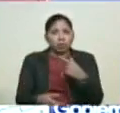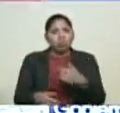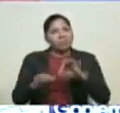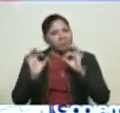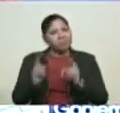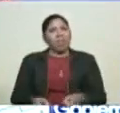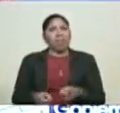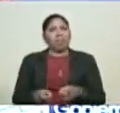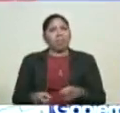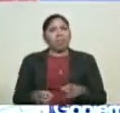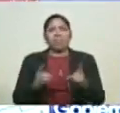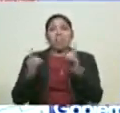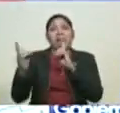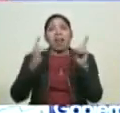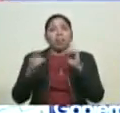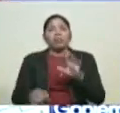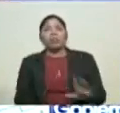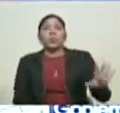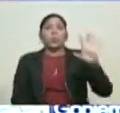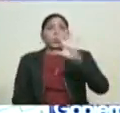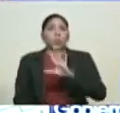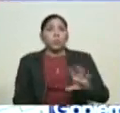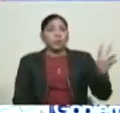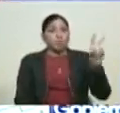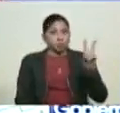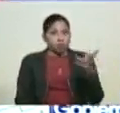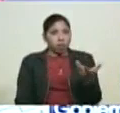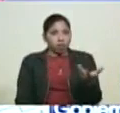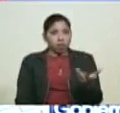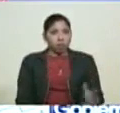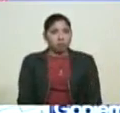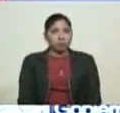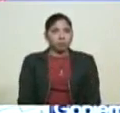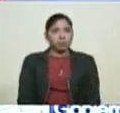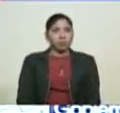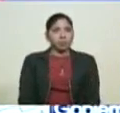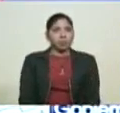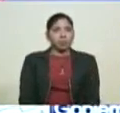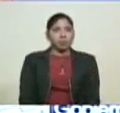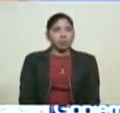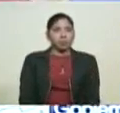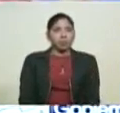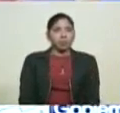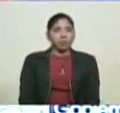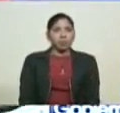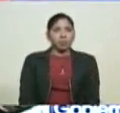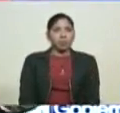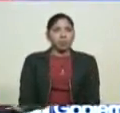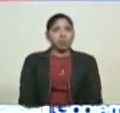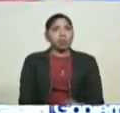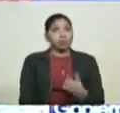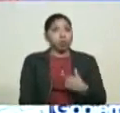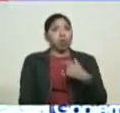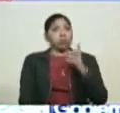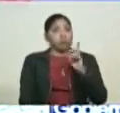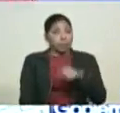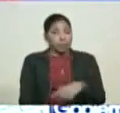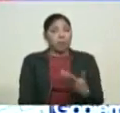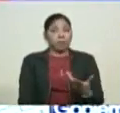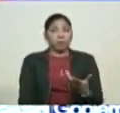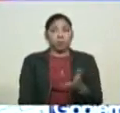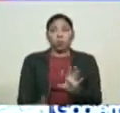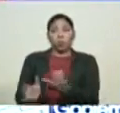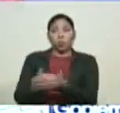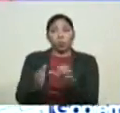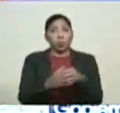verdadero diálogo nacional, con todos los sectores. Y bueno, voy a convocar también acompañantes